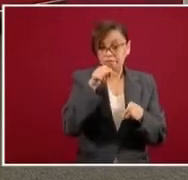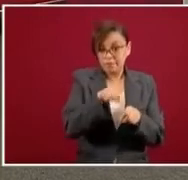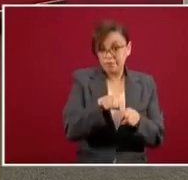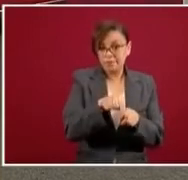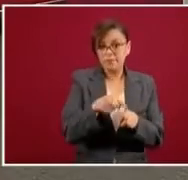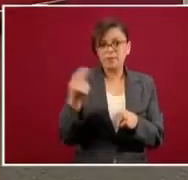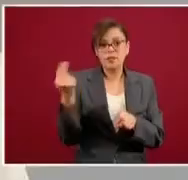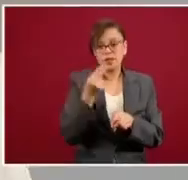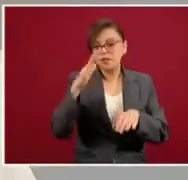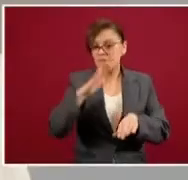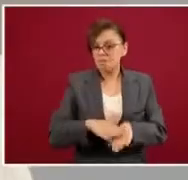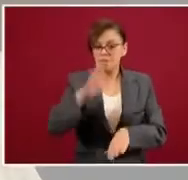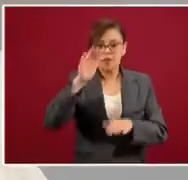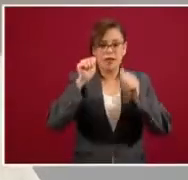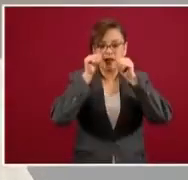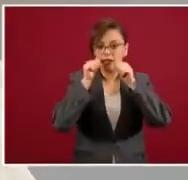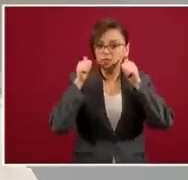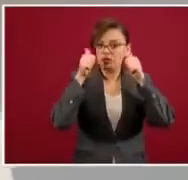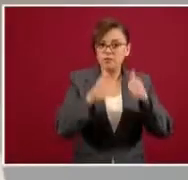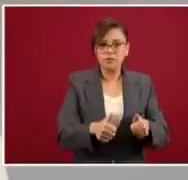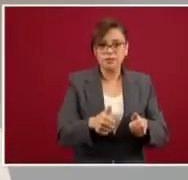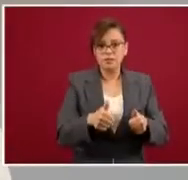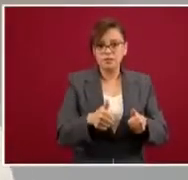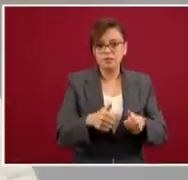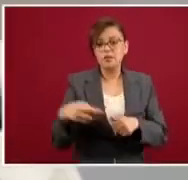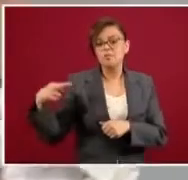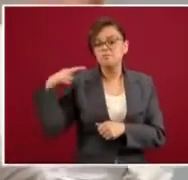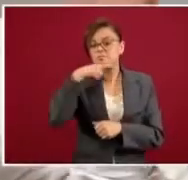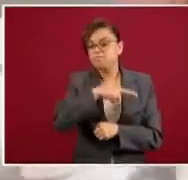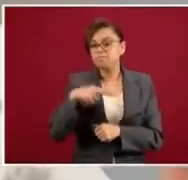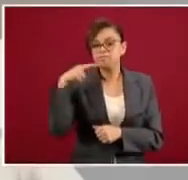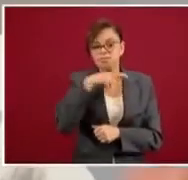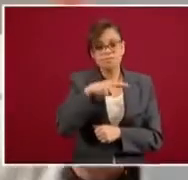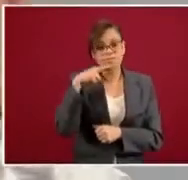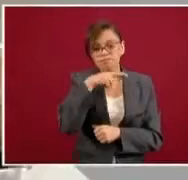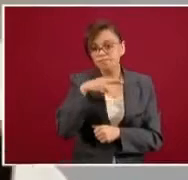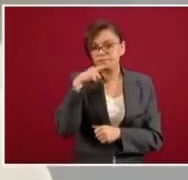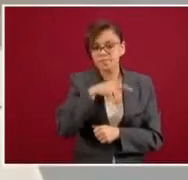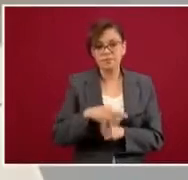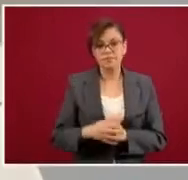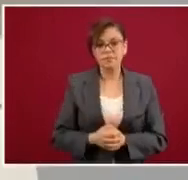tener una mayor atención pronta.